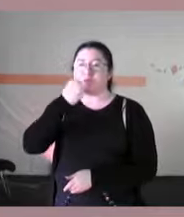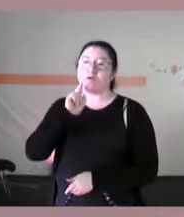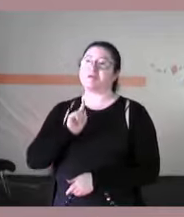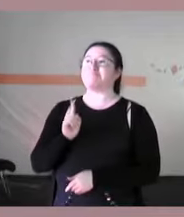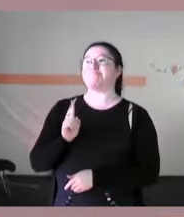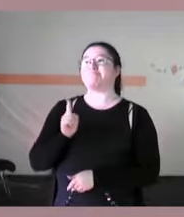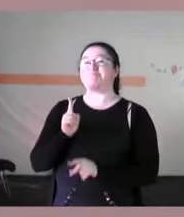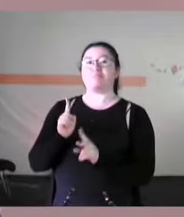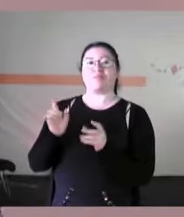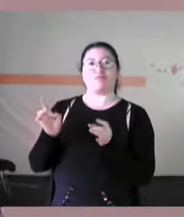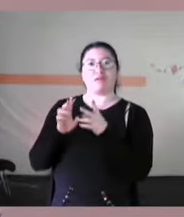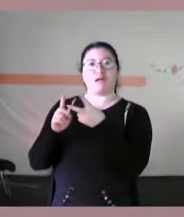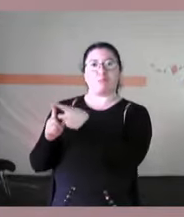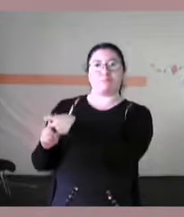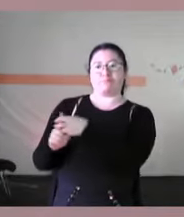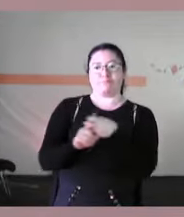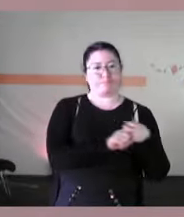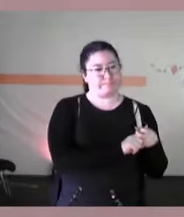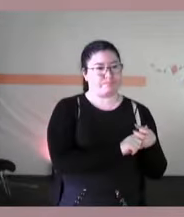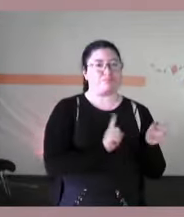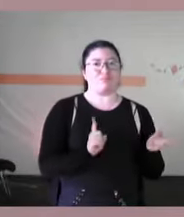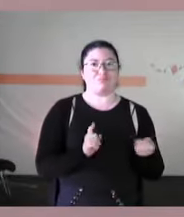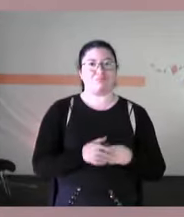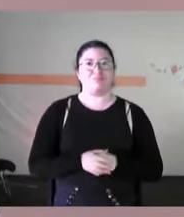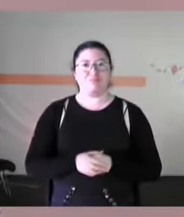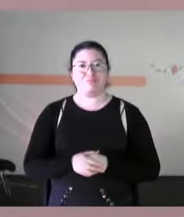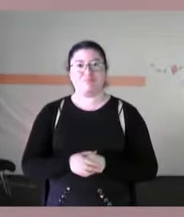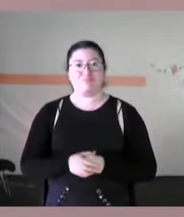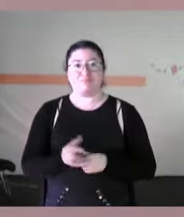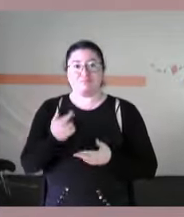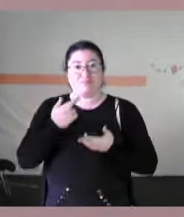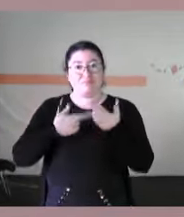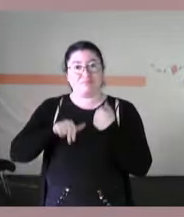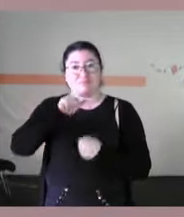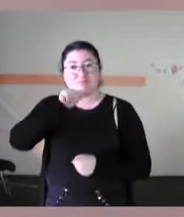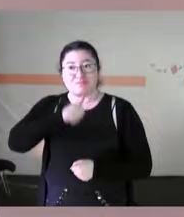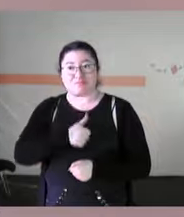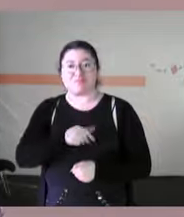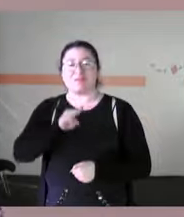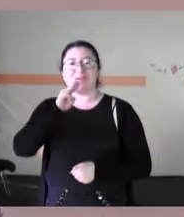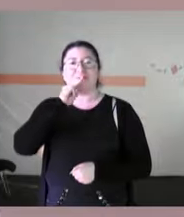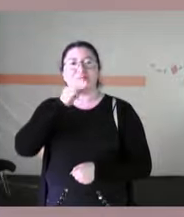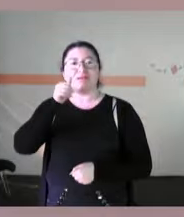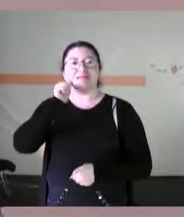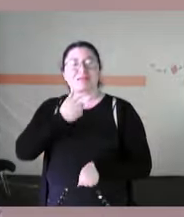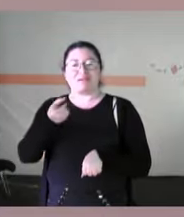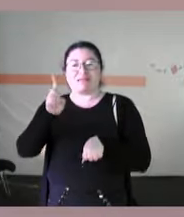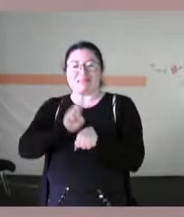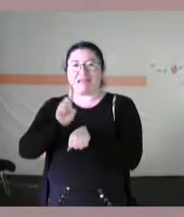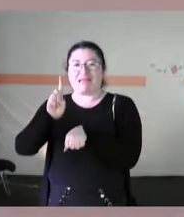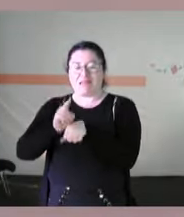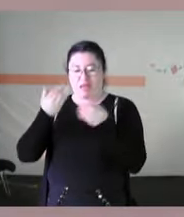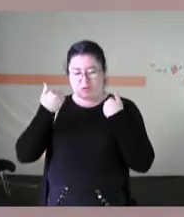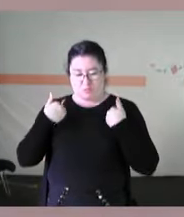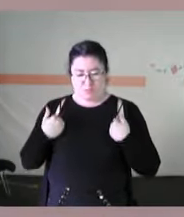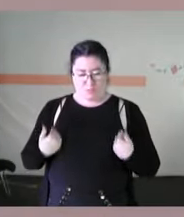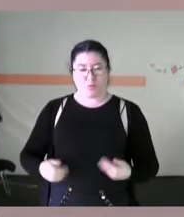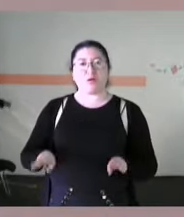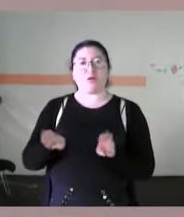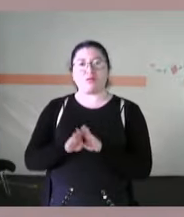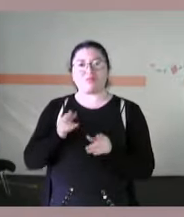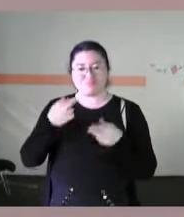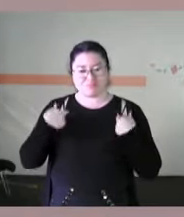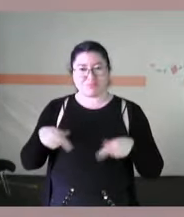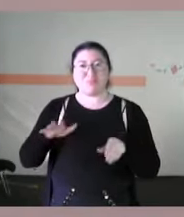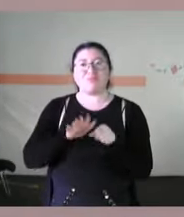que no regresan y que su mamá le toma foto de todos los días, le toma la foto de cómo salió vestida